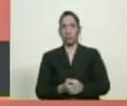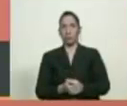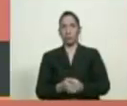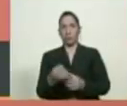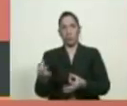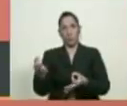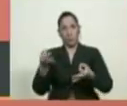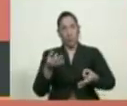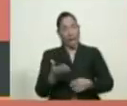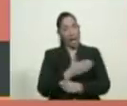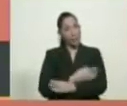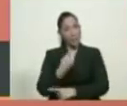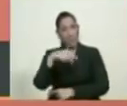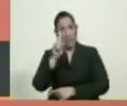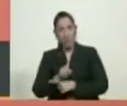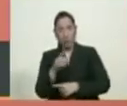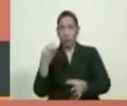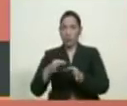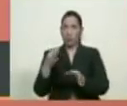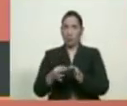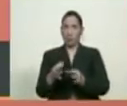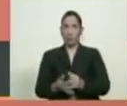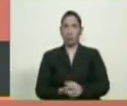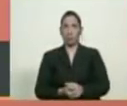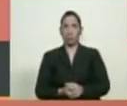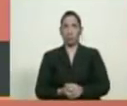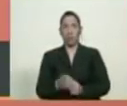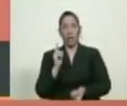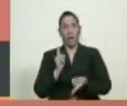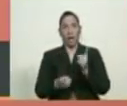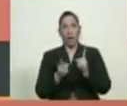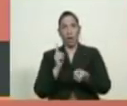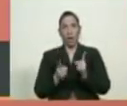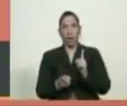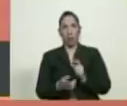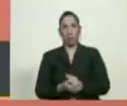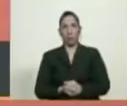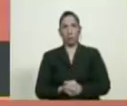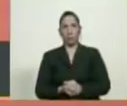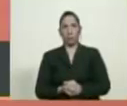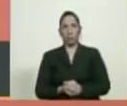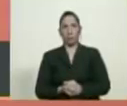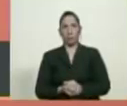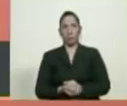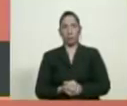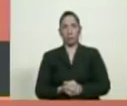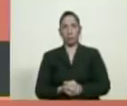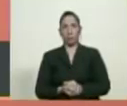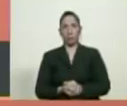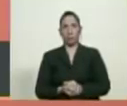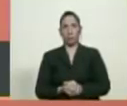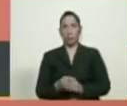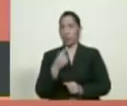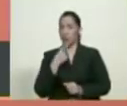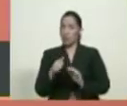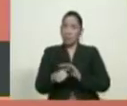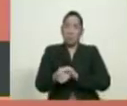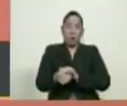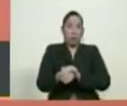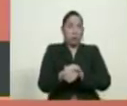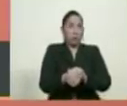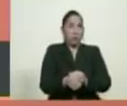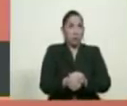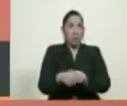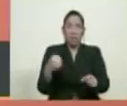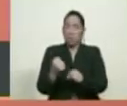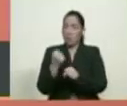procedimiento muy sencillo. Y si algún privado aplica la operación Morrocoy, no hay problema, trabajadora